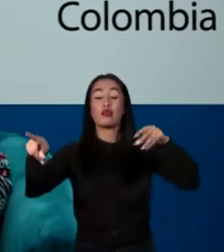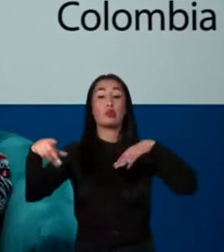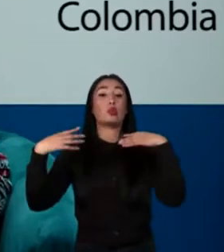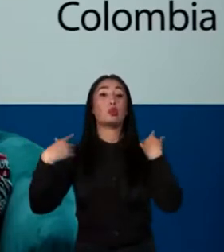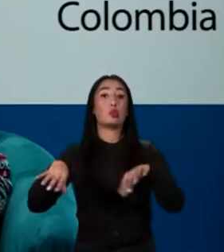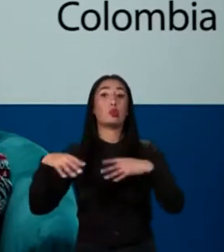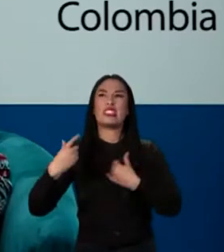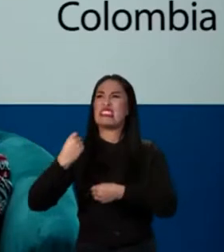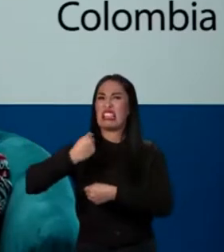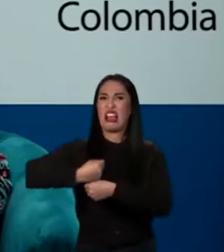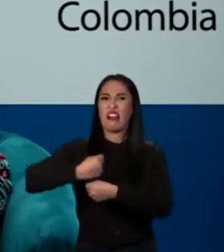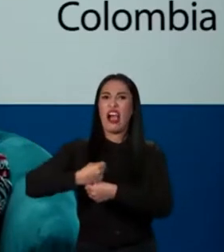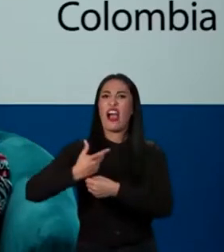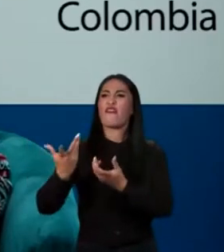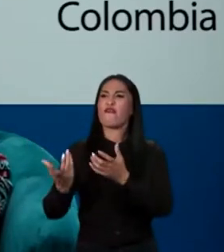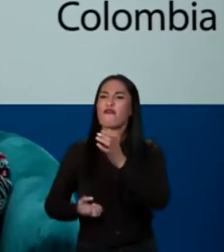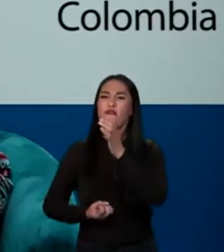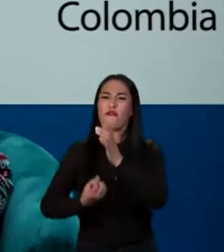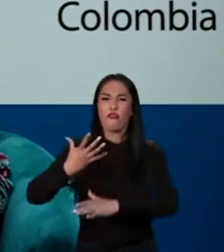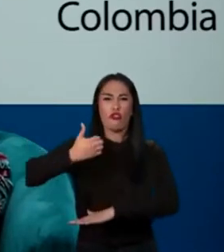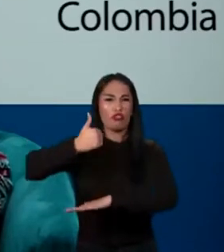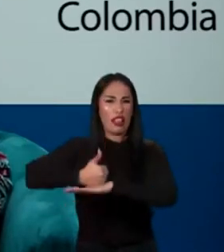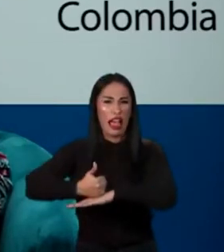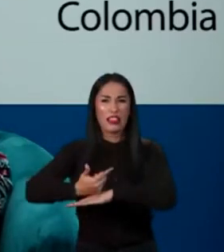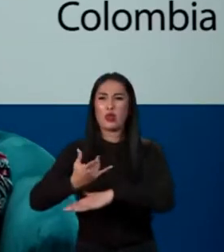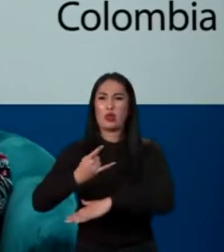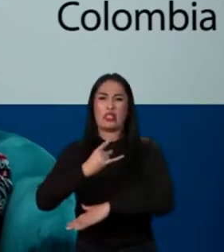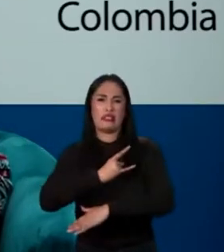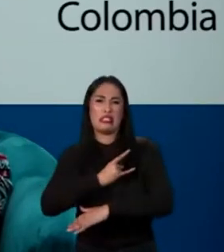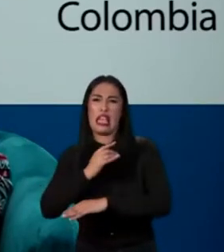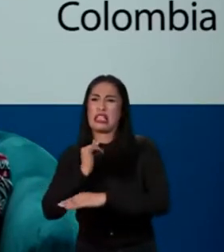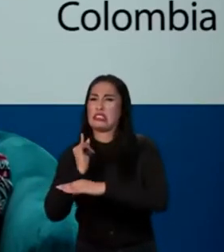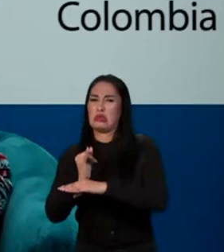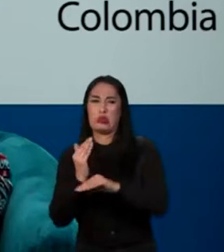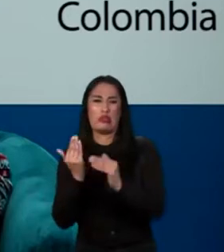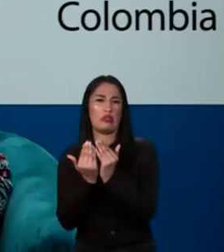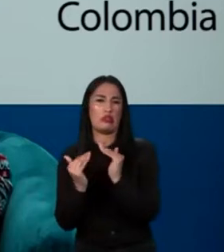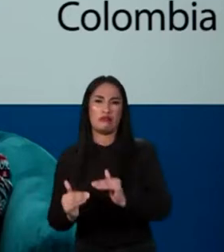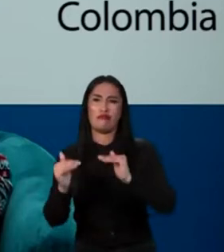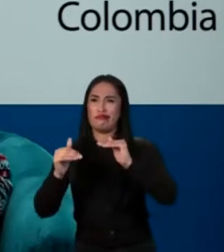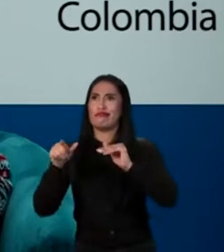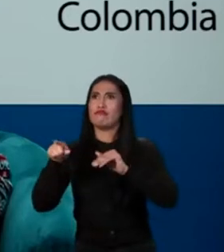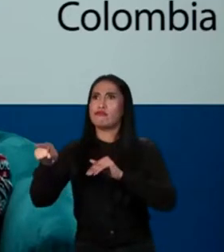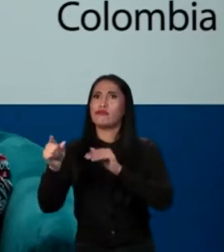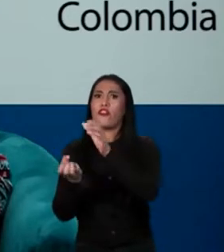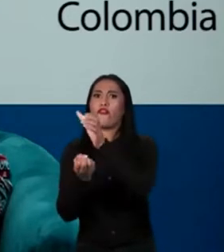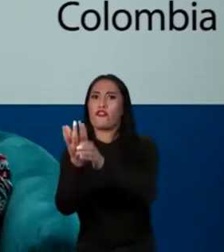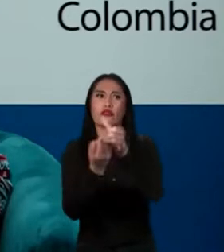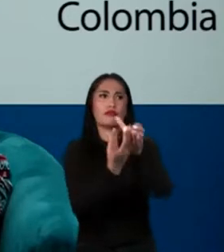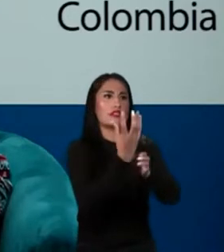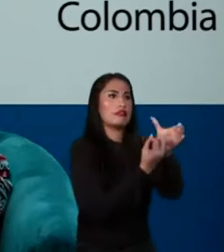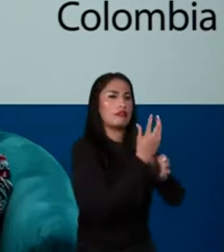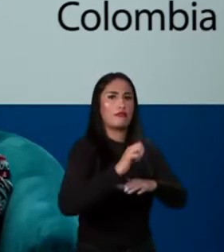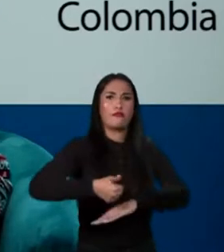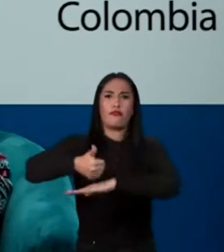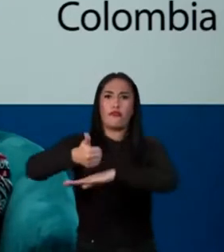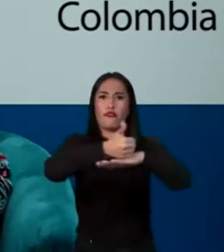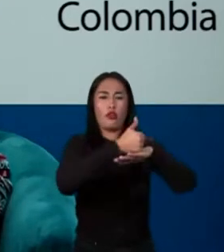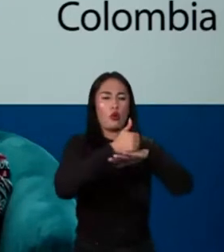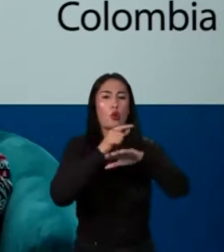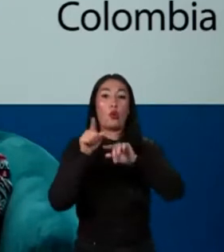cada uno y ahora una va poniendo su grano de arena para avanzar